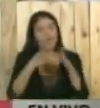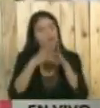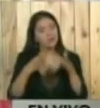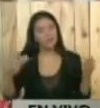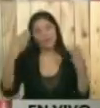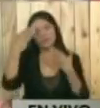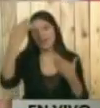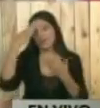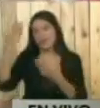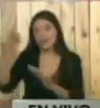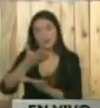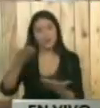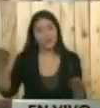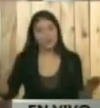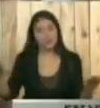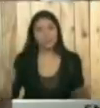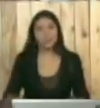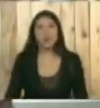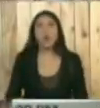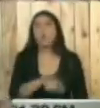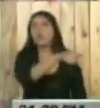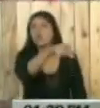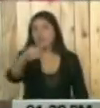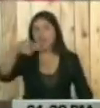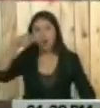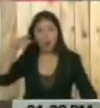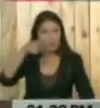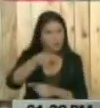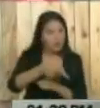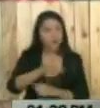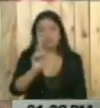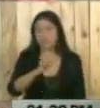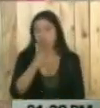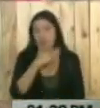todos. Nadie está obligado a los equipos municipales,